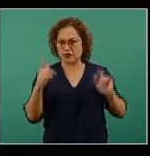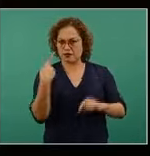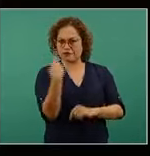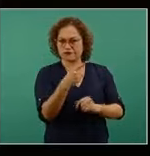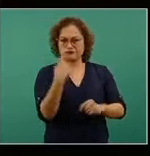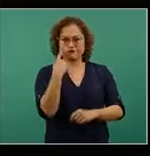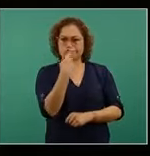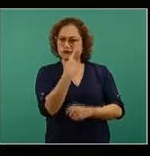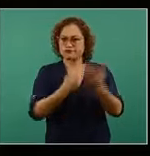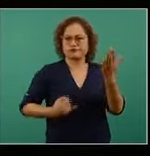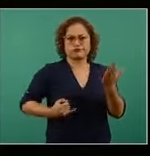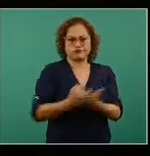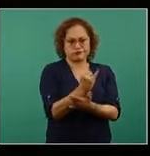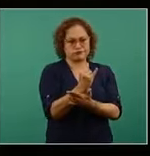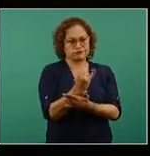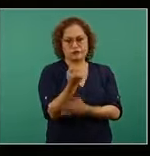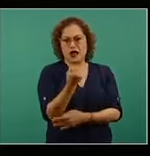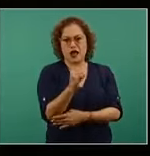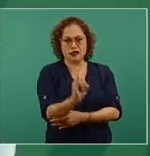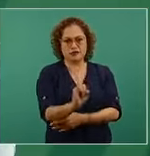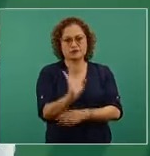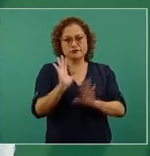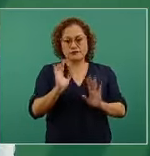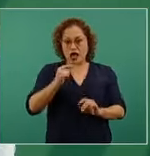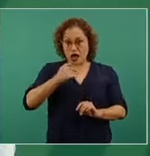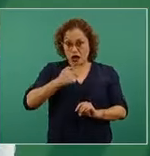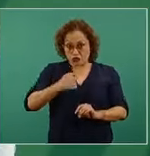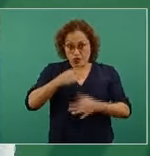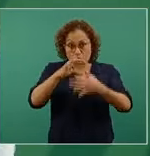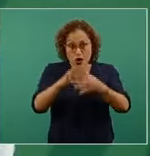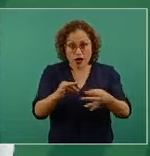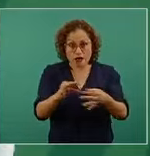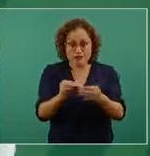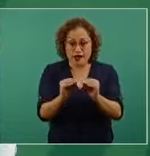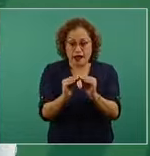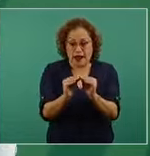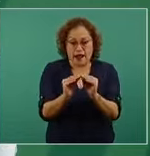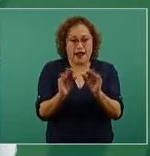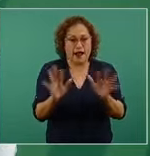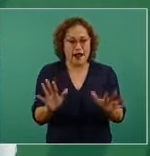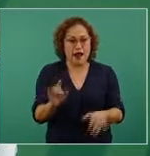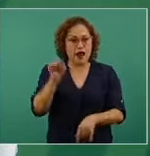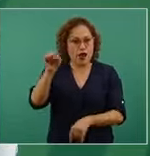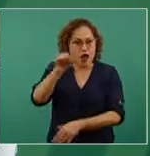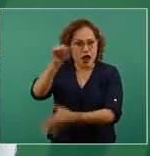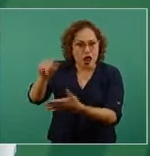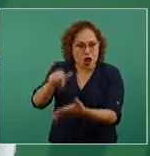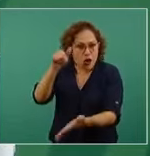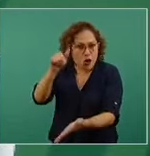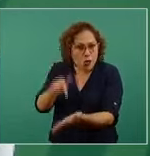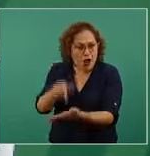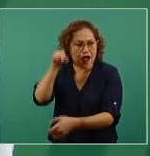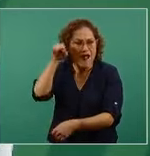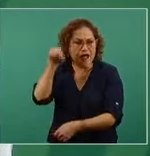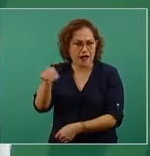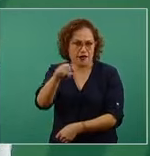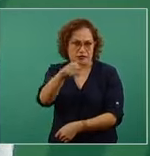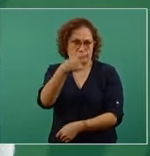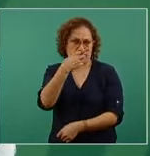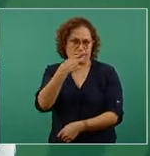no tendría en este momento información como para saber si particularmente en ese espacio donde estaban